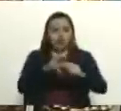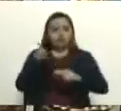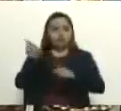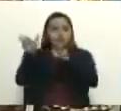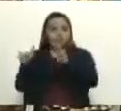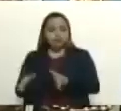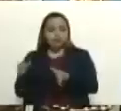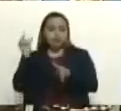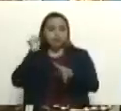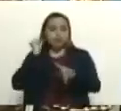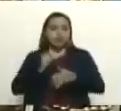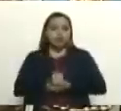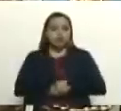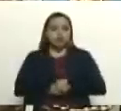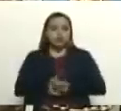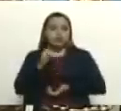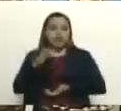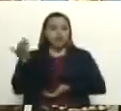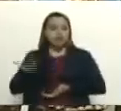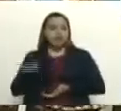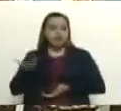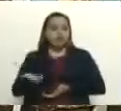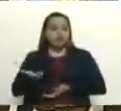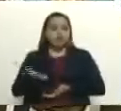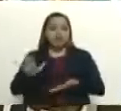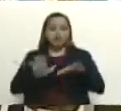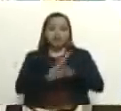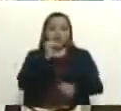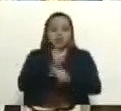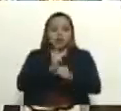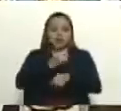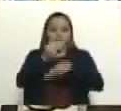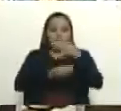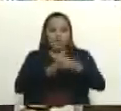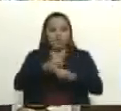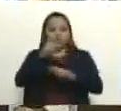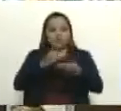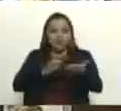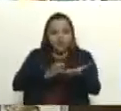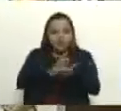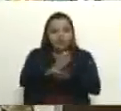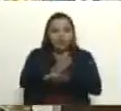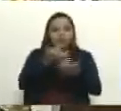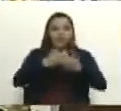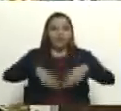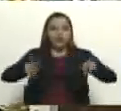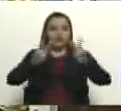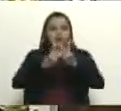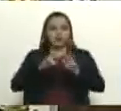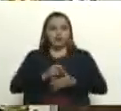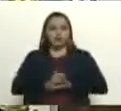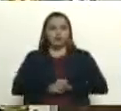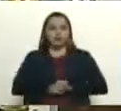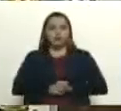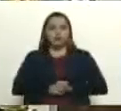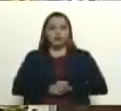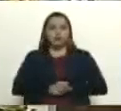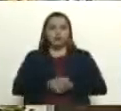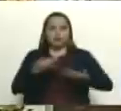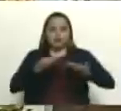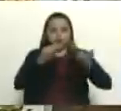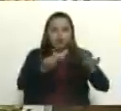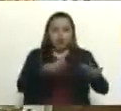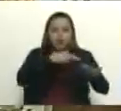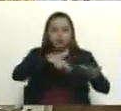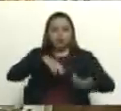mujer que es destacada por su labor, por su lealtad, por sus principios, por lo que otorgó a